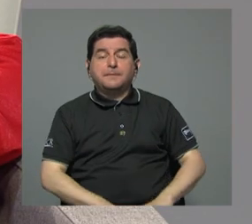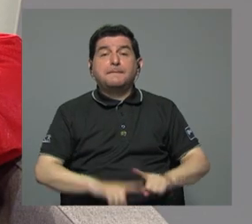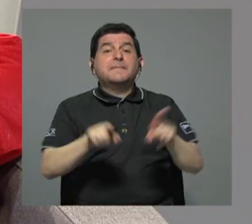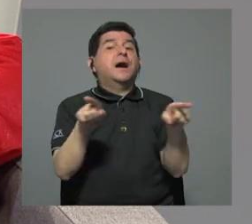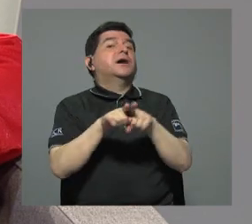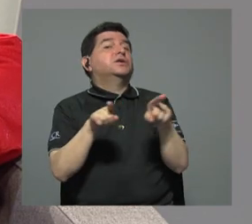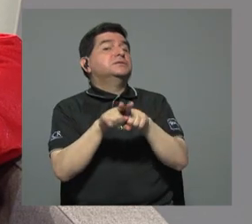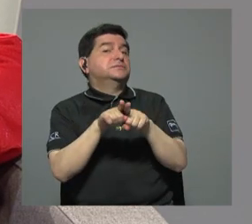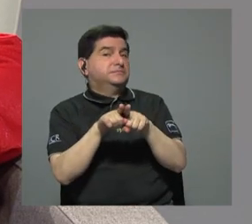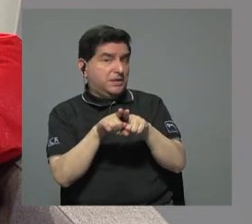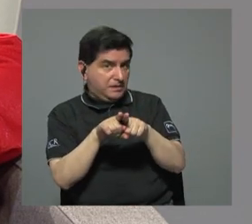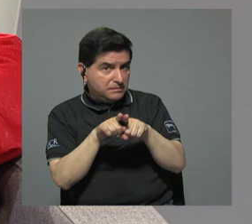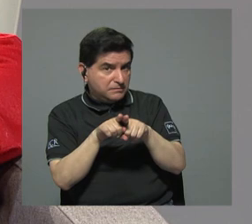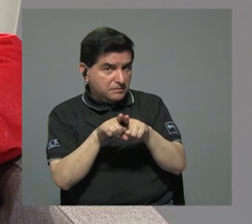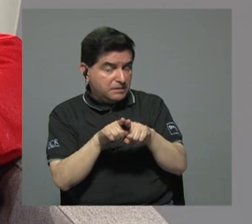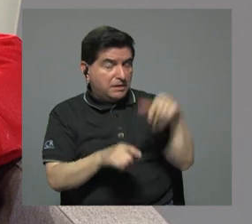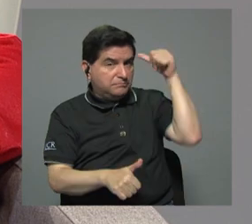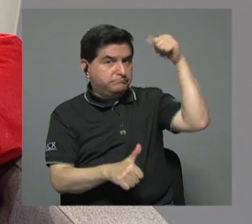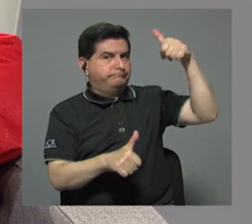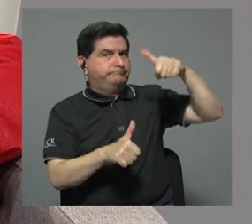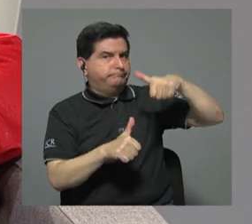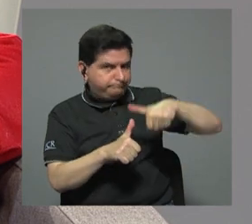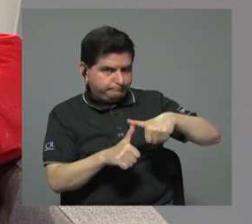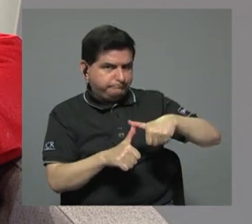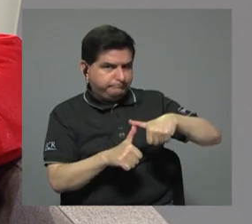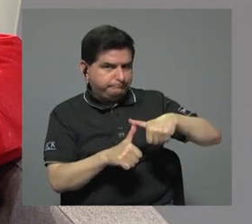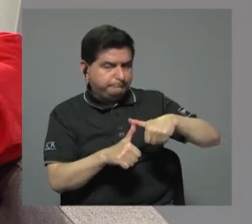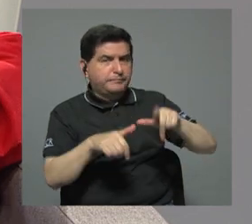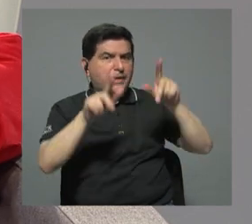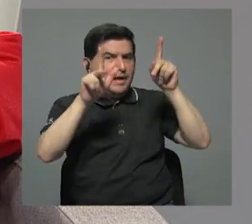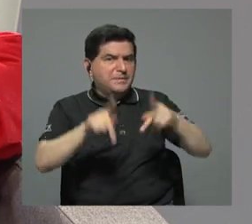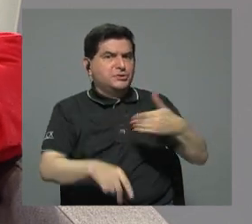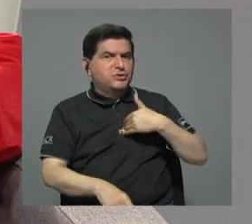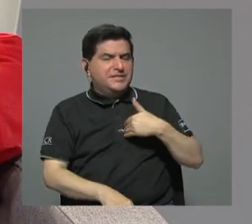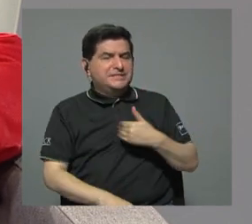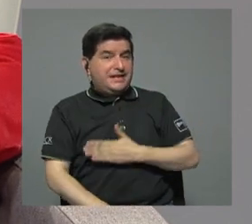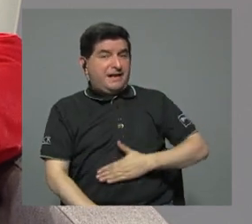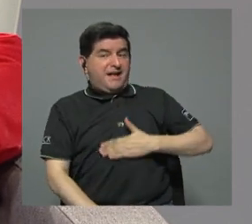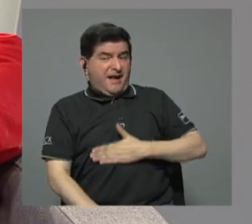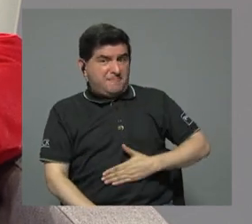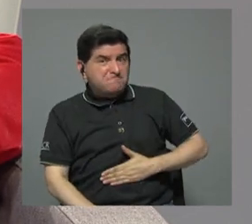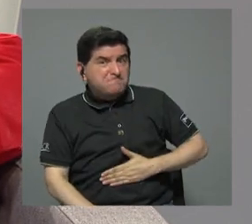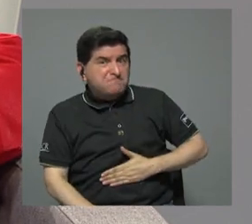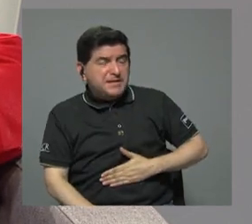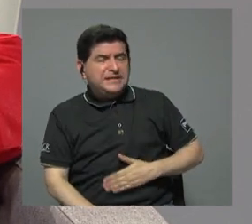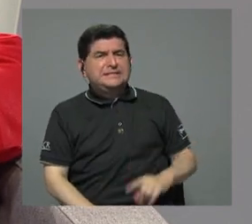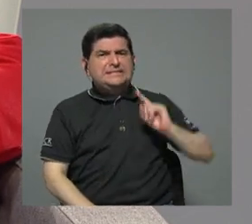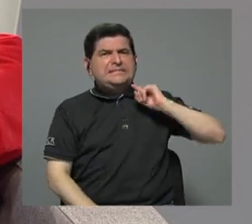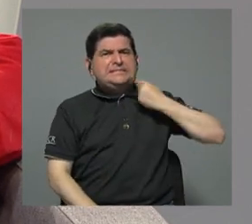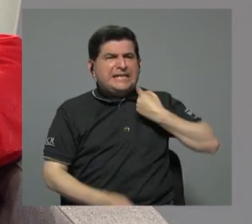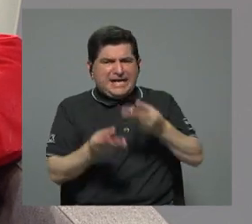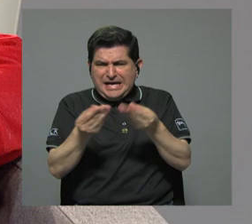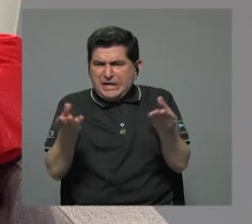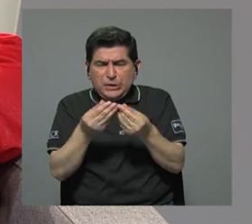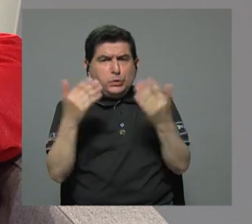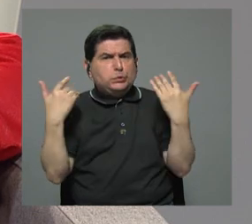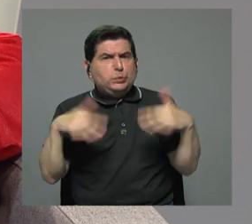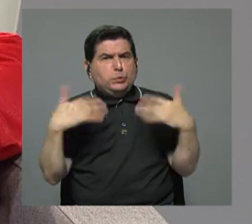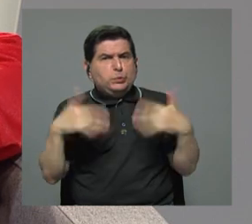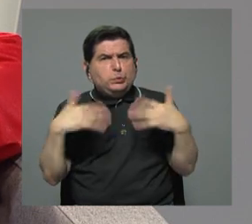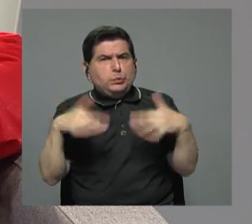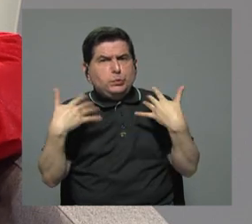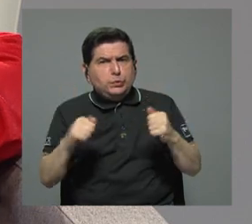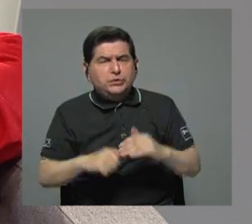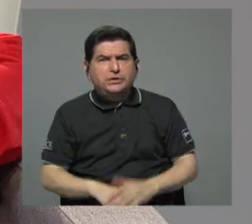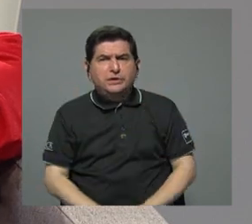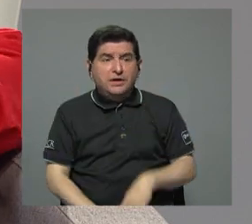también tenemos que tener en cuenta que la gente tiene hambre que el costo de la vida es muy grande y